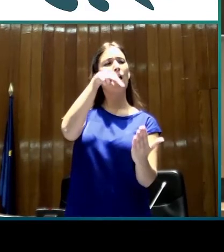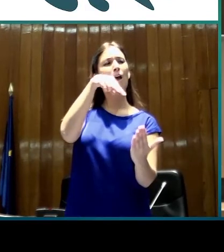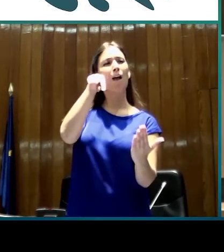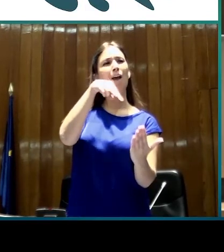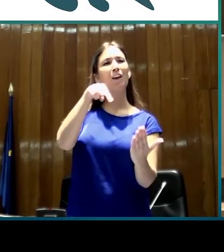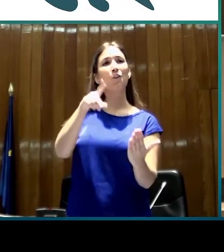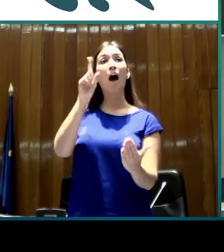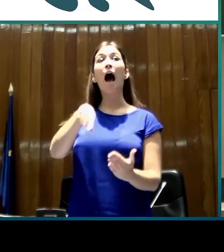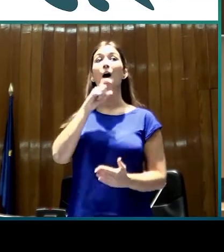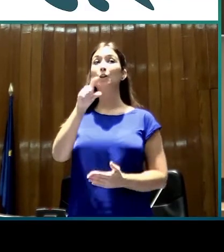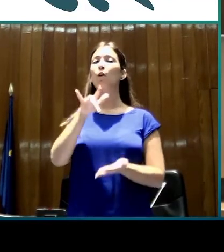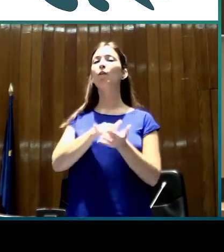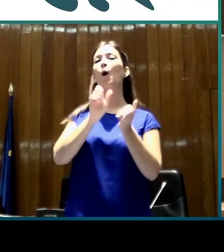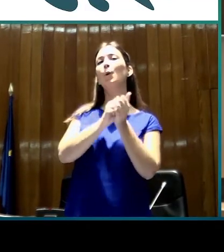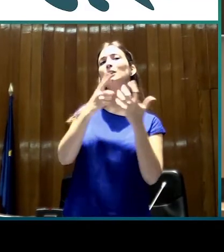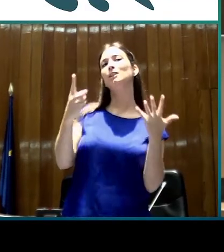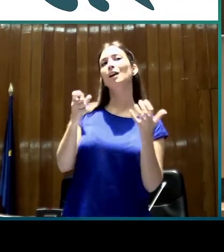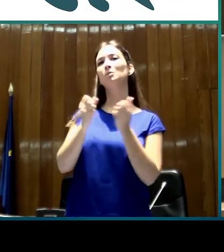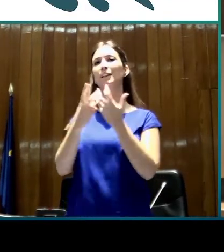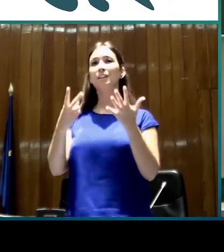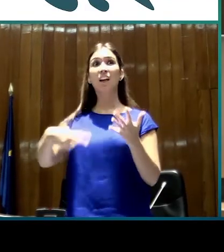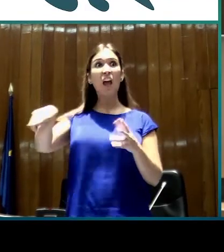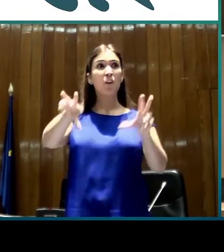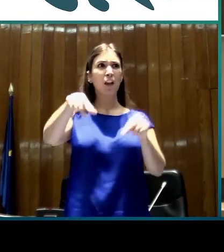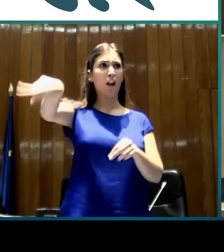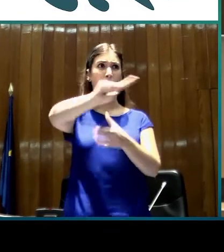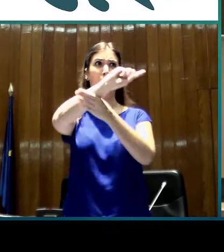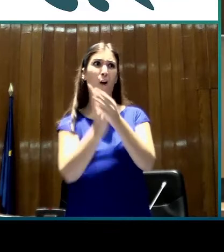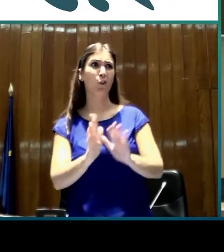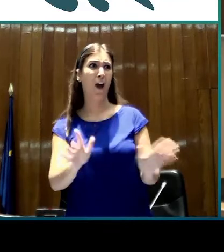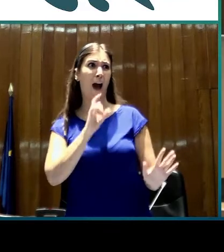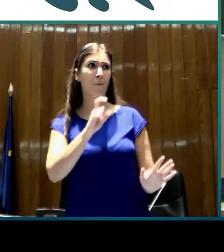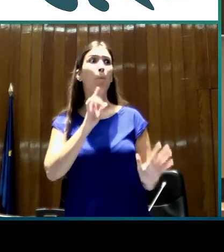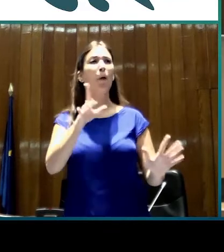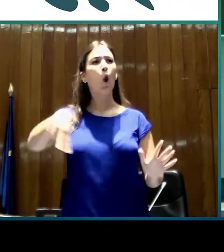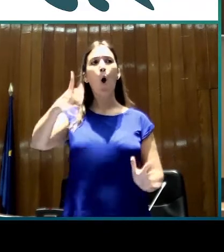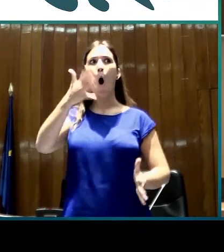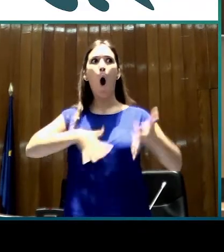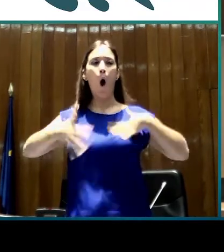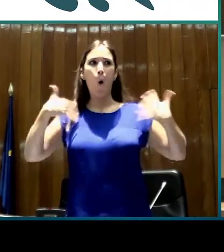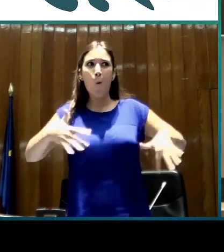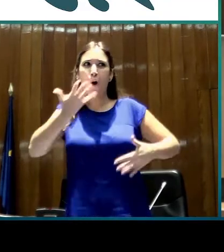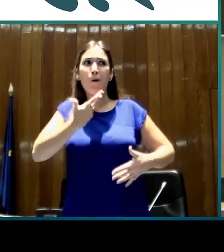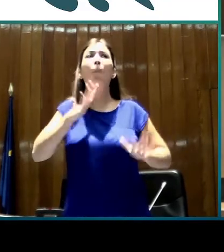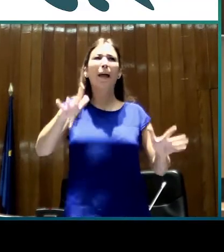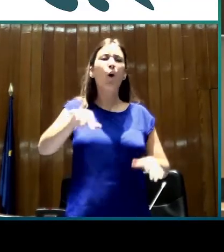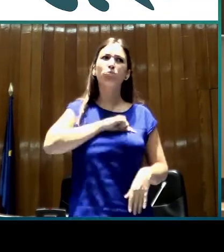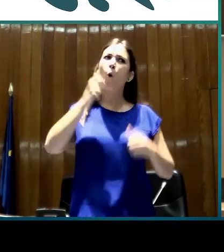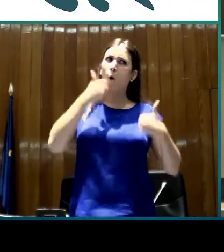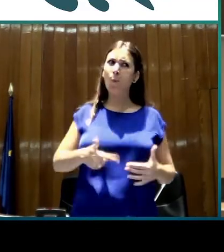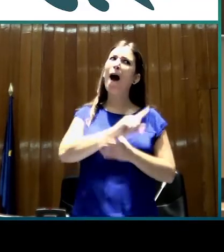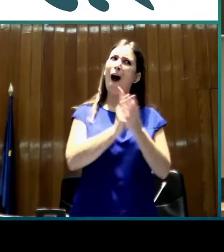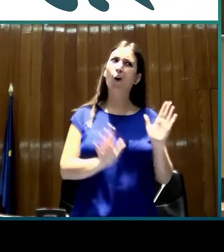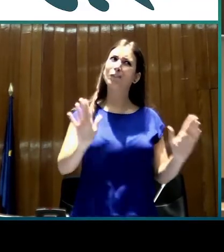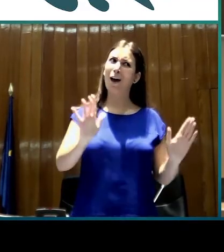los días 26 y 27, van a acabar ustedes agotados, llenos de sabiduría, pero agotados. Presenta